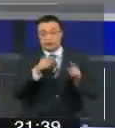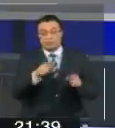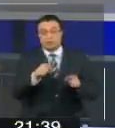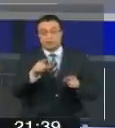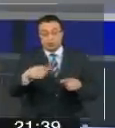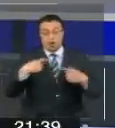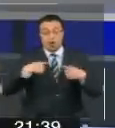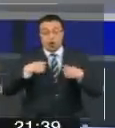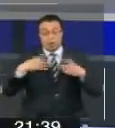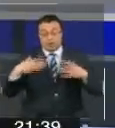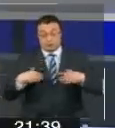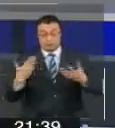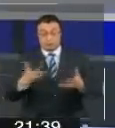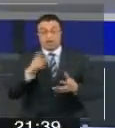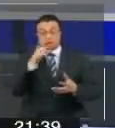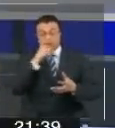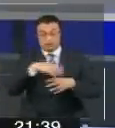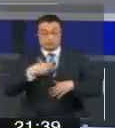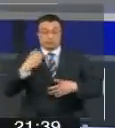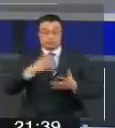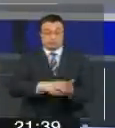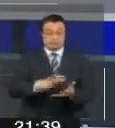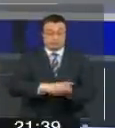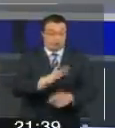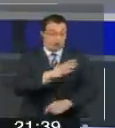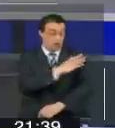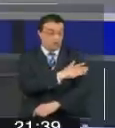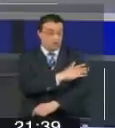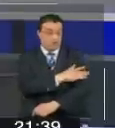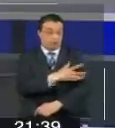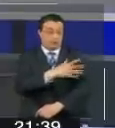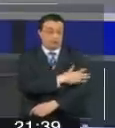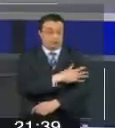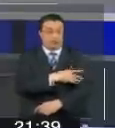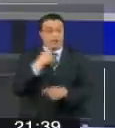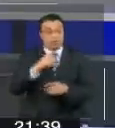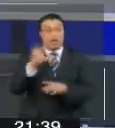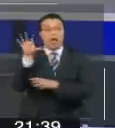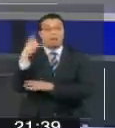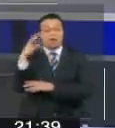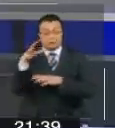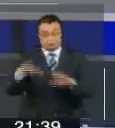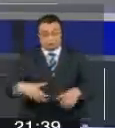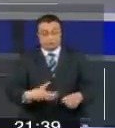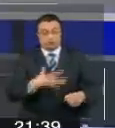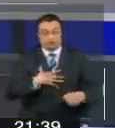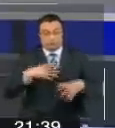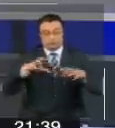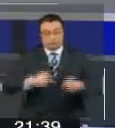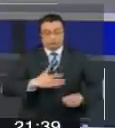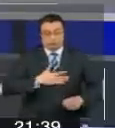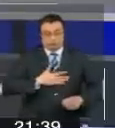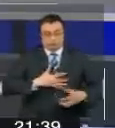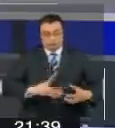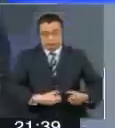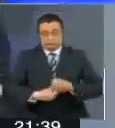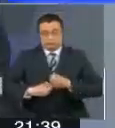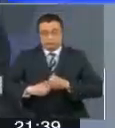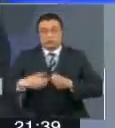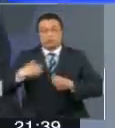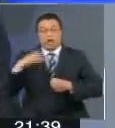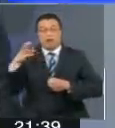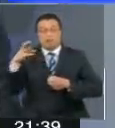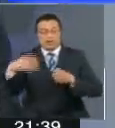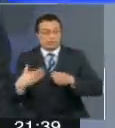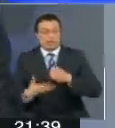su ropa trató de parar la abundante sangre de su hombro y antebrazo. Cuando la avisaron que llegarían ambulancias, la tomé bajo mi protección, la puse en una de las ambulancias